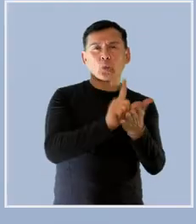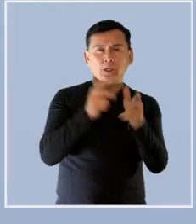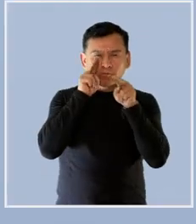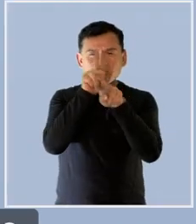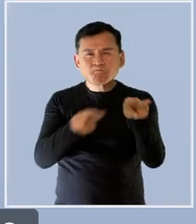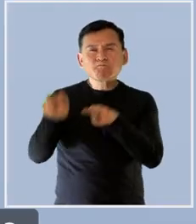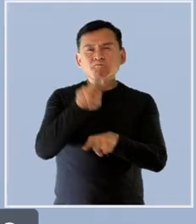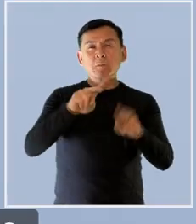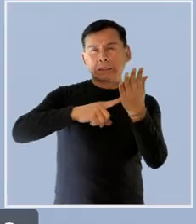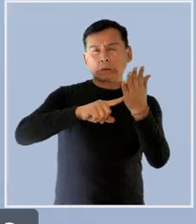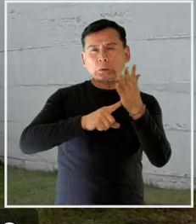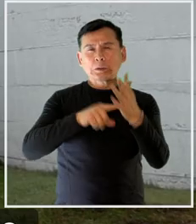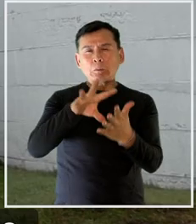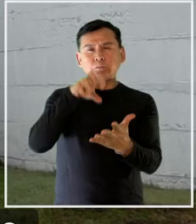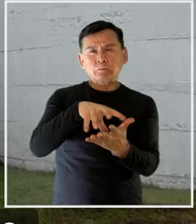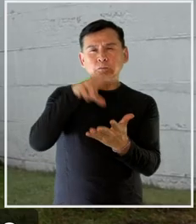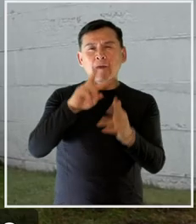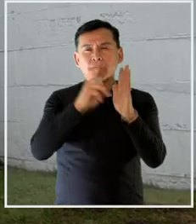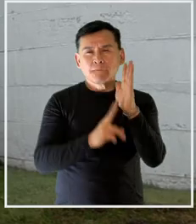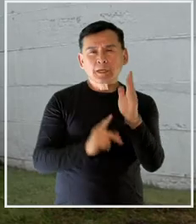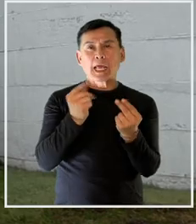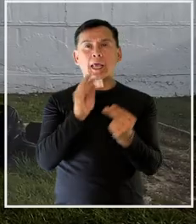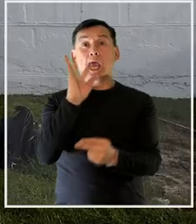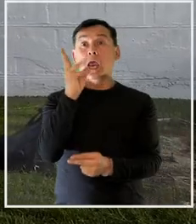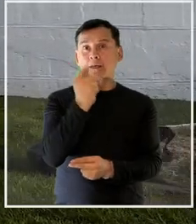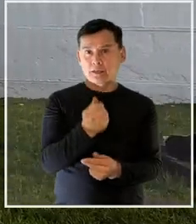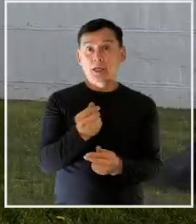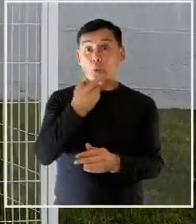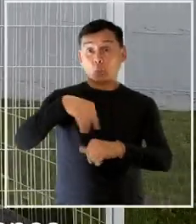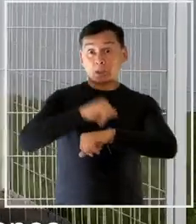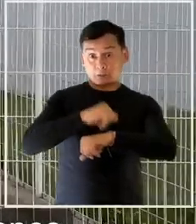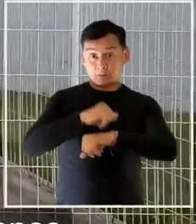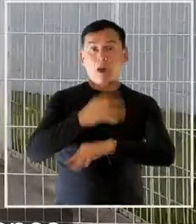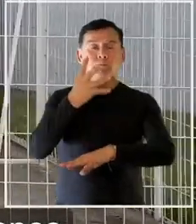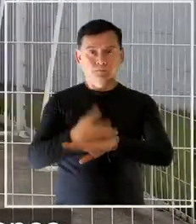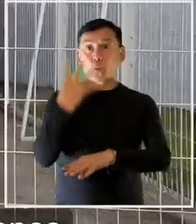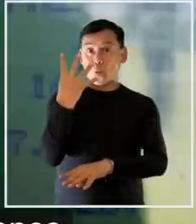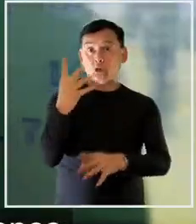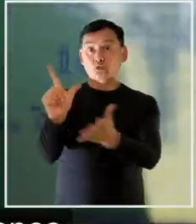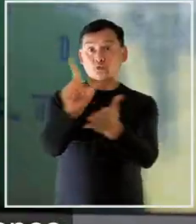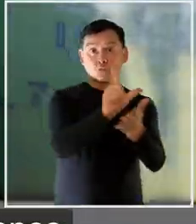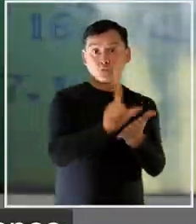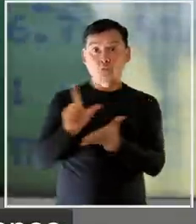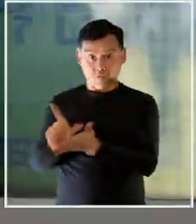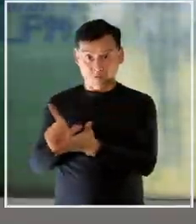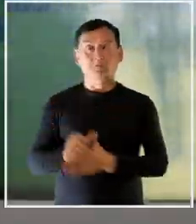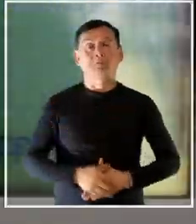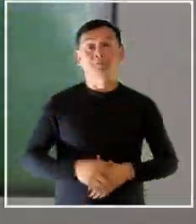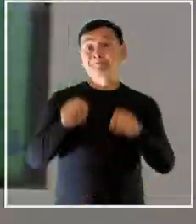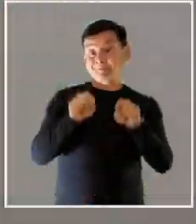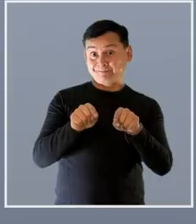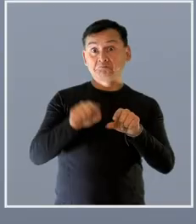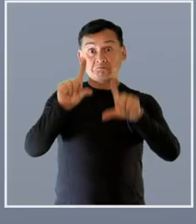de monitoreo, donde equipos automáticos registran diversas variables de calidad del aire. En nuestra región, contamos con 4 estaciones